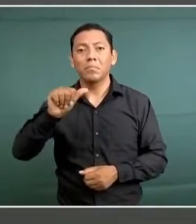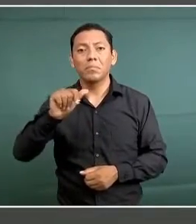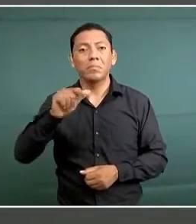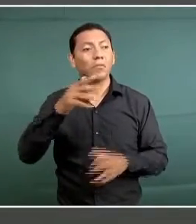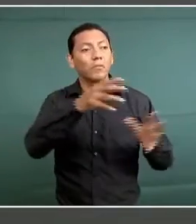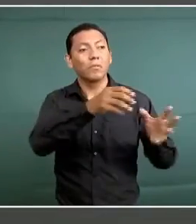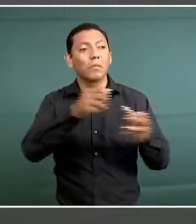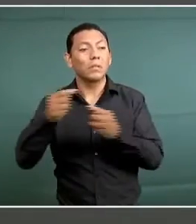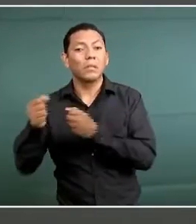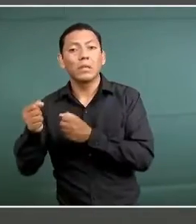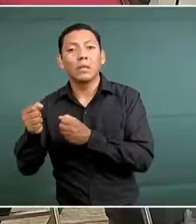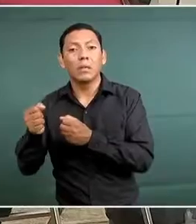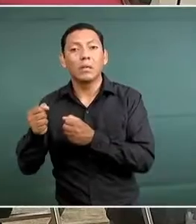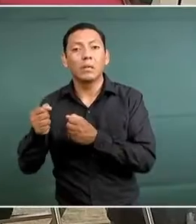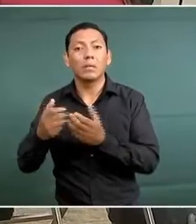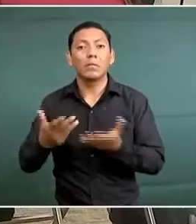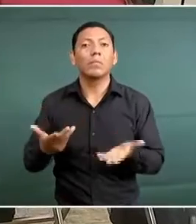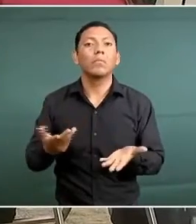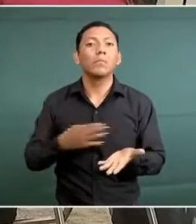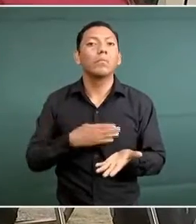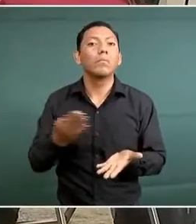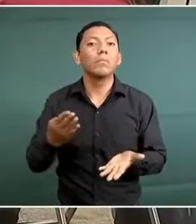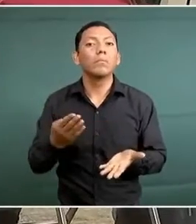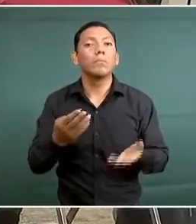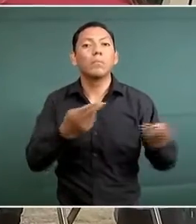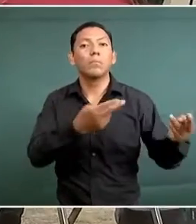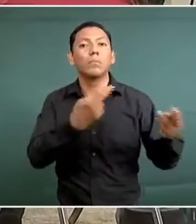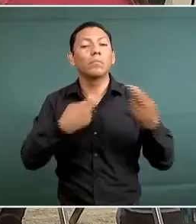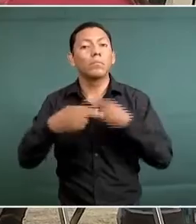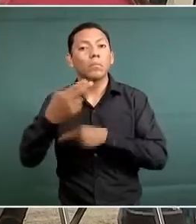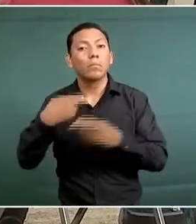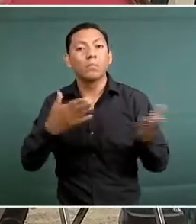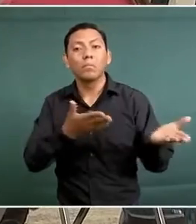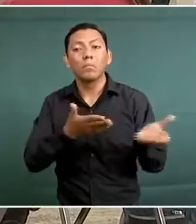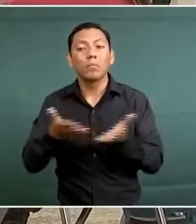bueno y regresa Santana